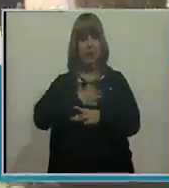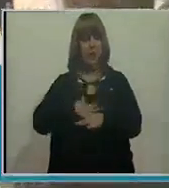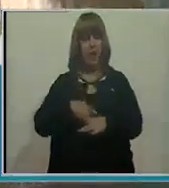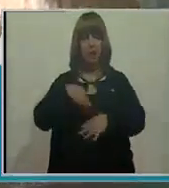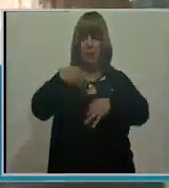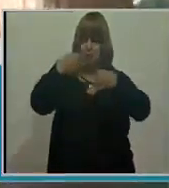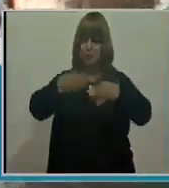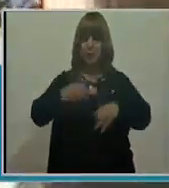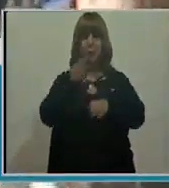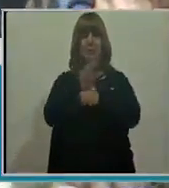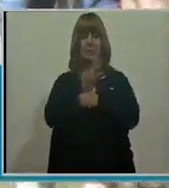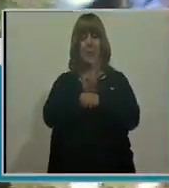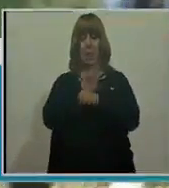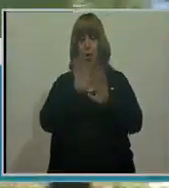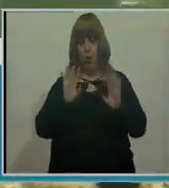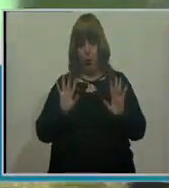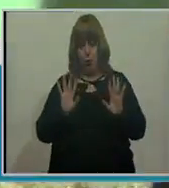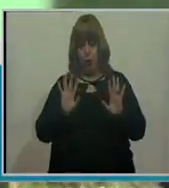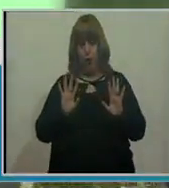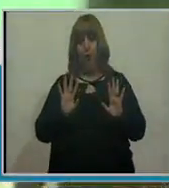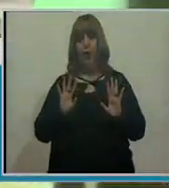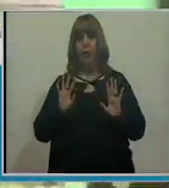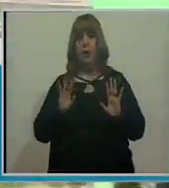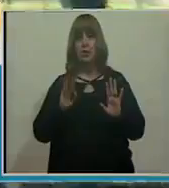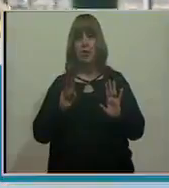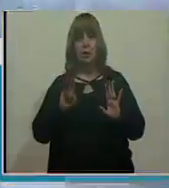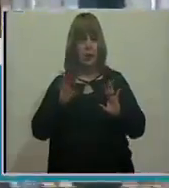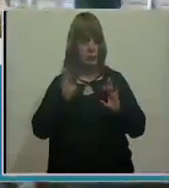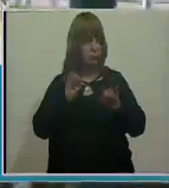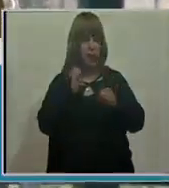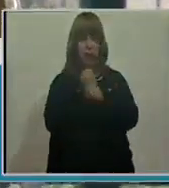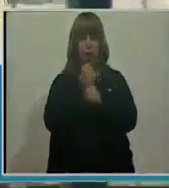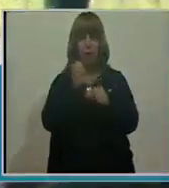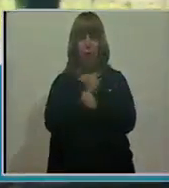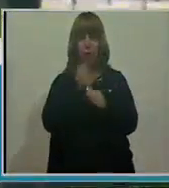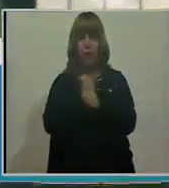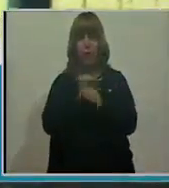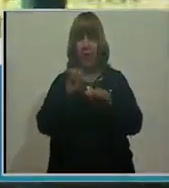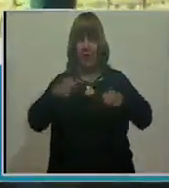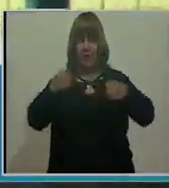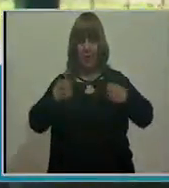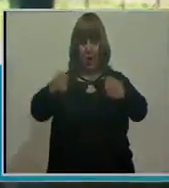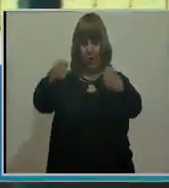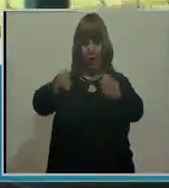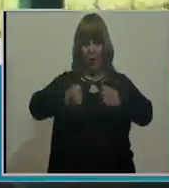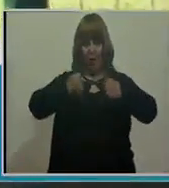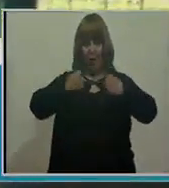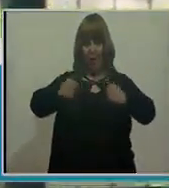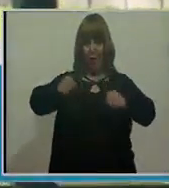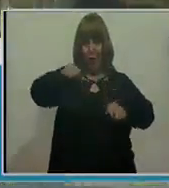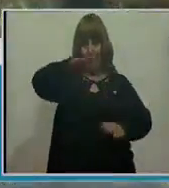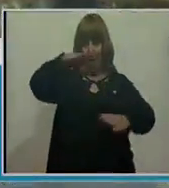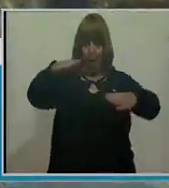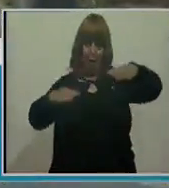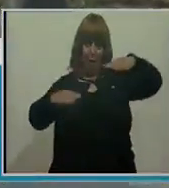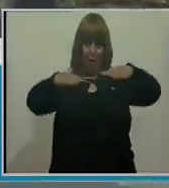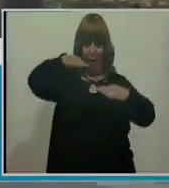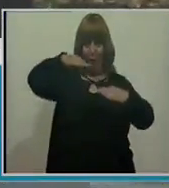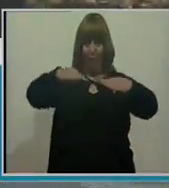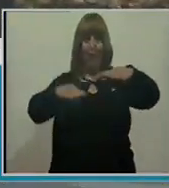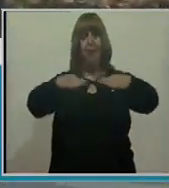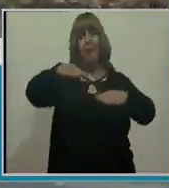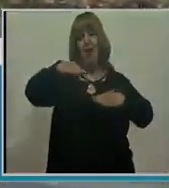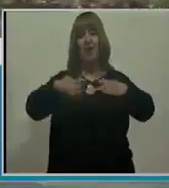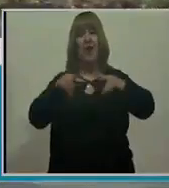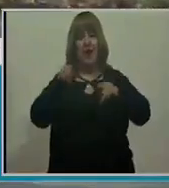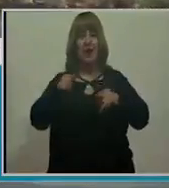está mucho más tranquila y aparte la conservación de los juegos y todo eso ha sido muy, muy bueno, muy buena la idea. Me